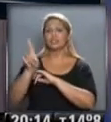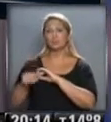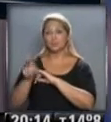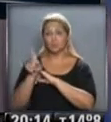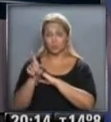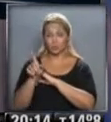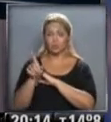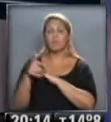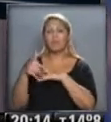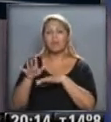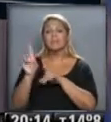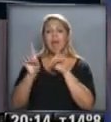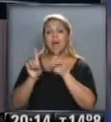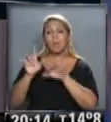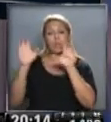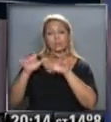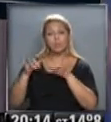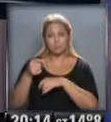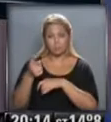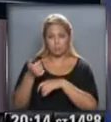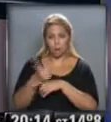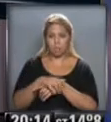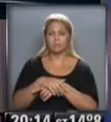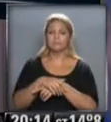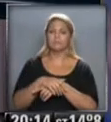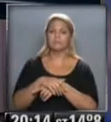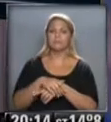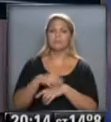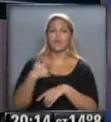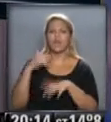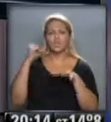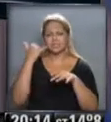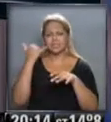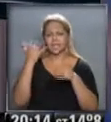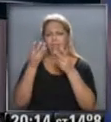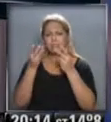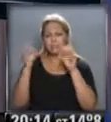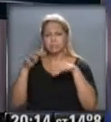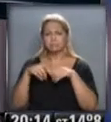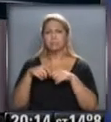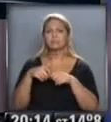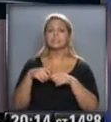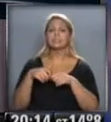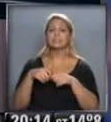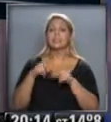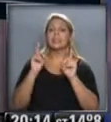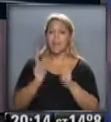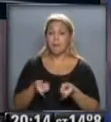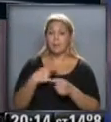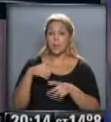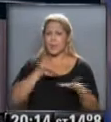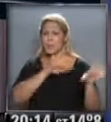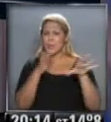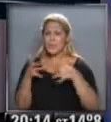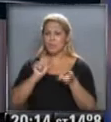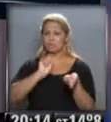litoral todavía la probabilidad de algunas precipitaciones, pero en forma aislada, ya no en forma de tormentas. Disminuye la intensidad de los fenómenos. Además, el viento